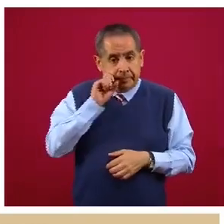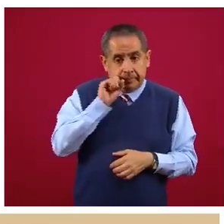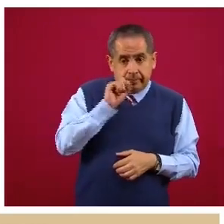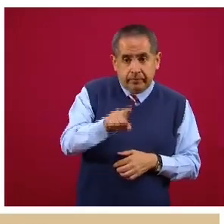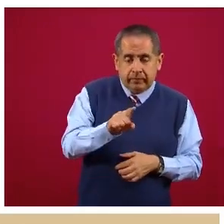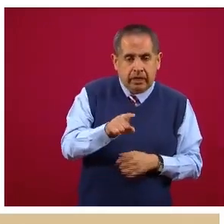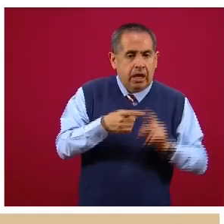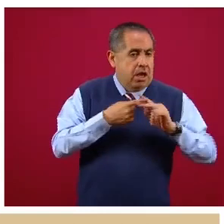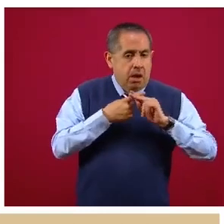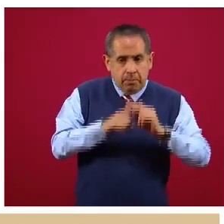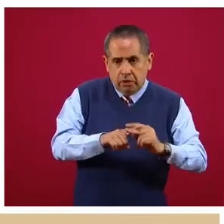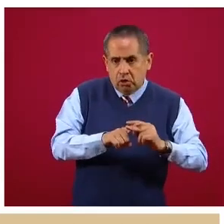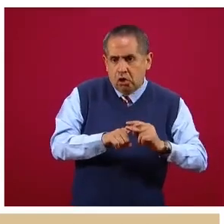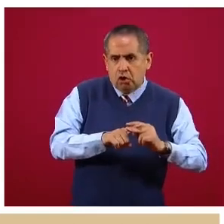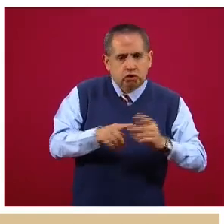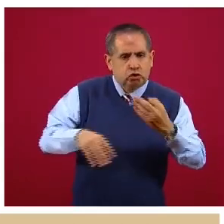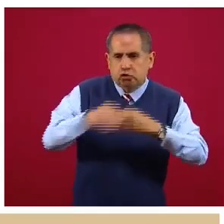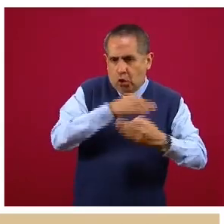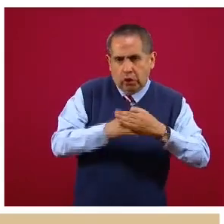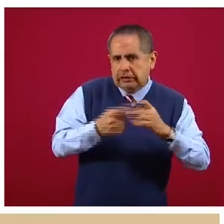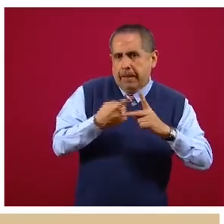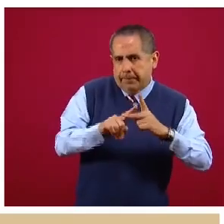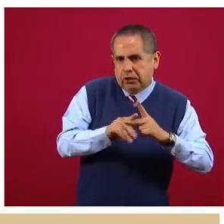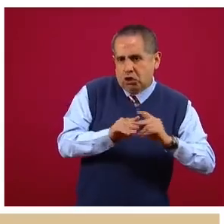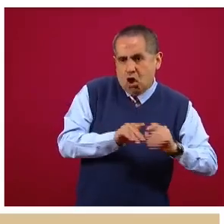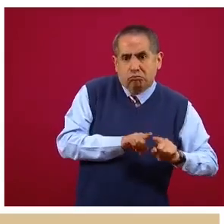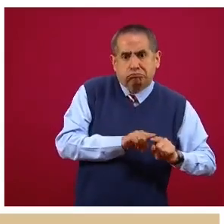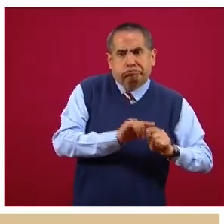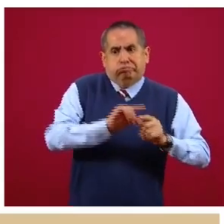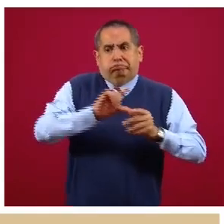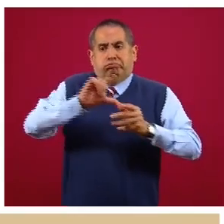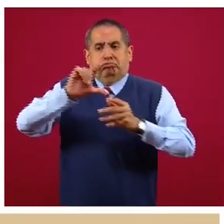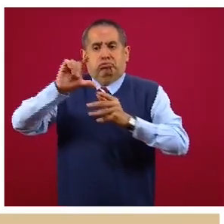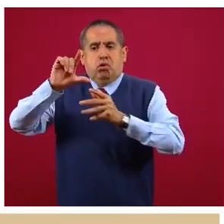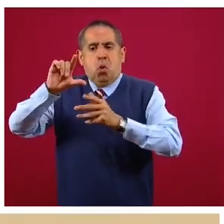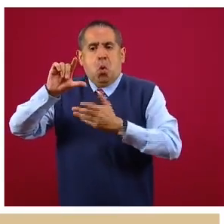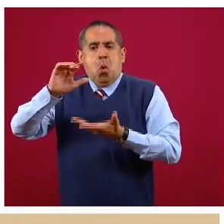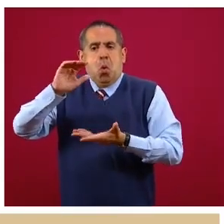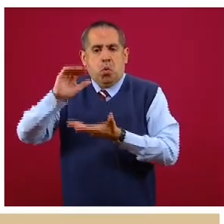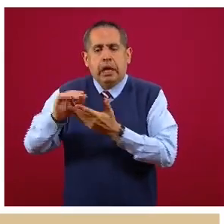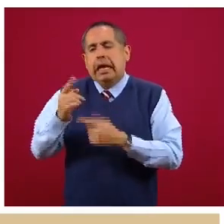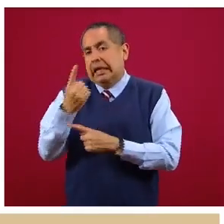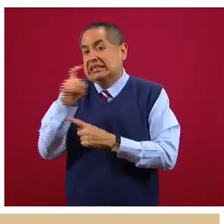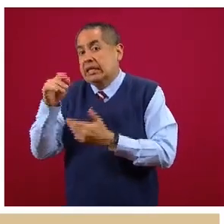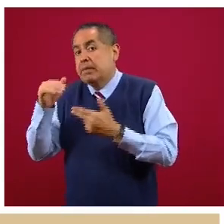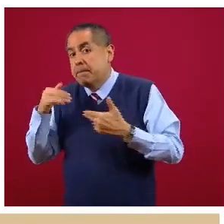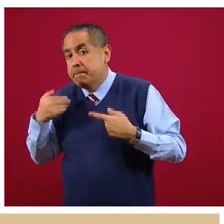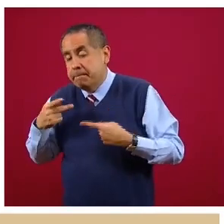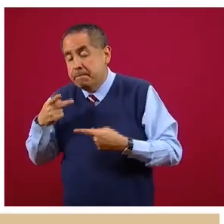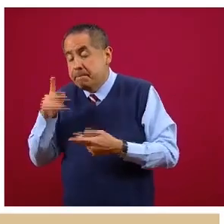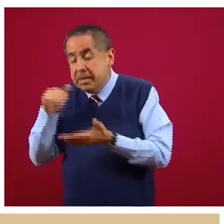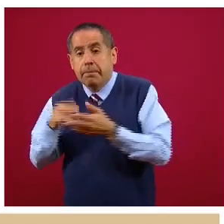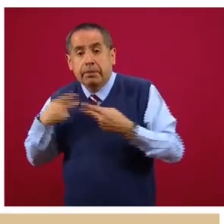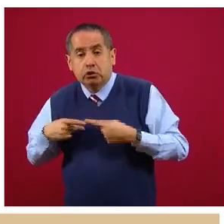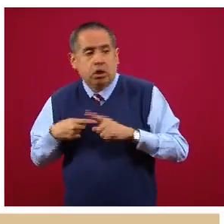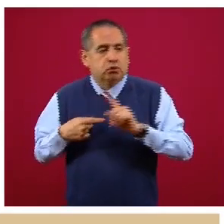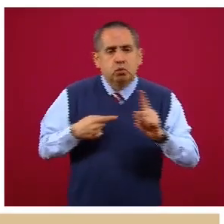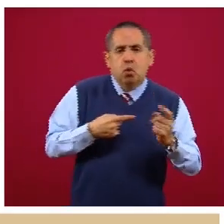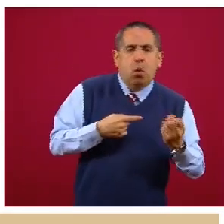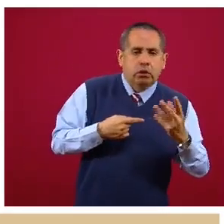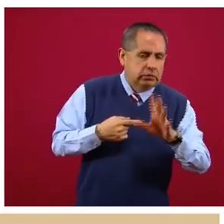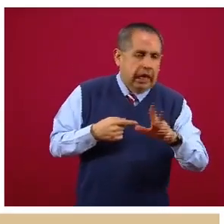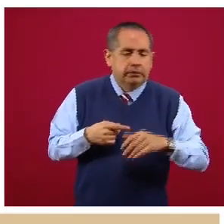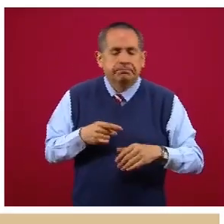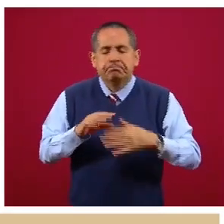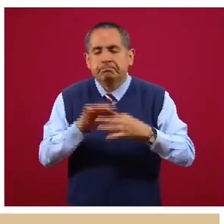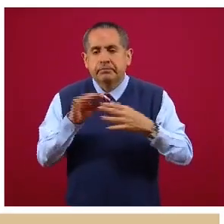de incidencias, es decir, en todas las situaciones que presentamos son casos por 100,000 habitantes, precisamente para no